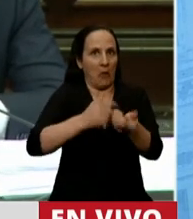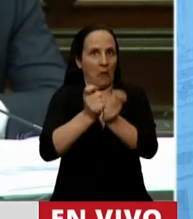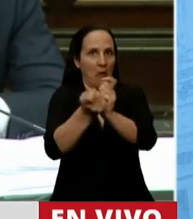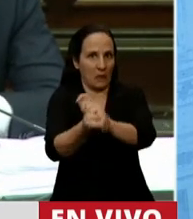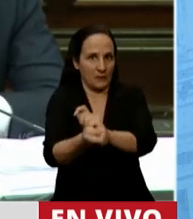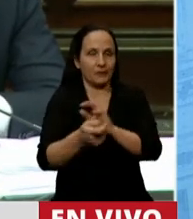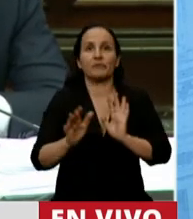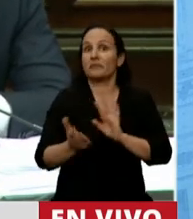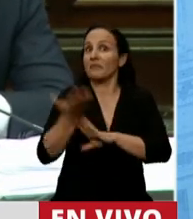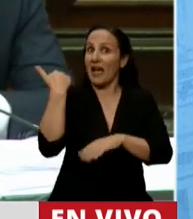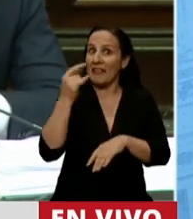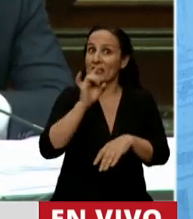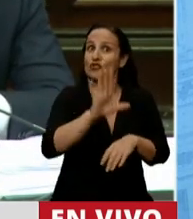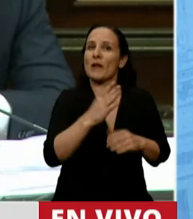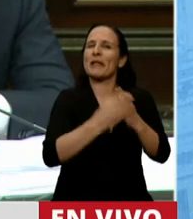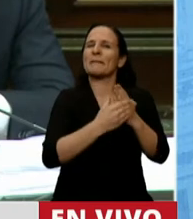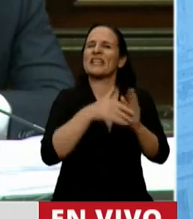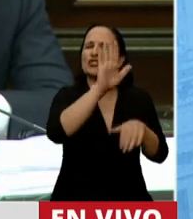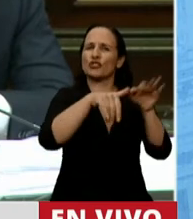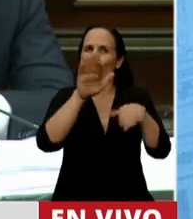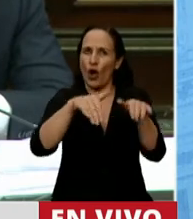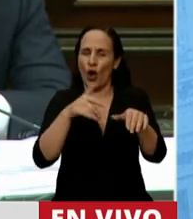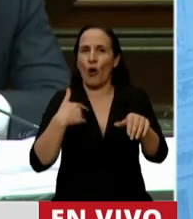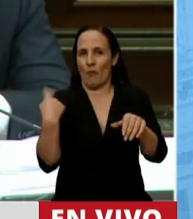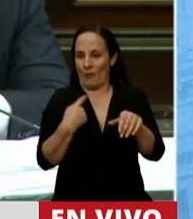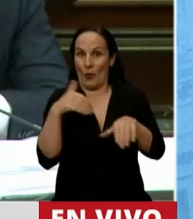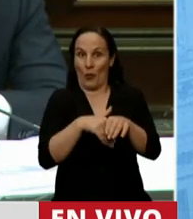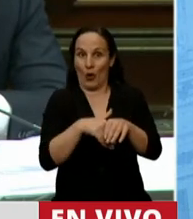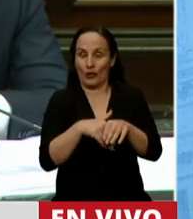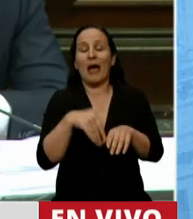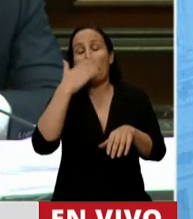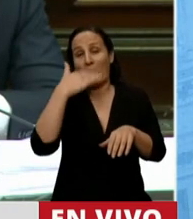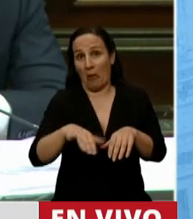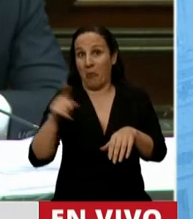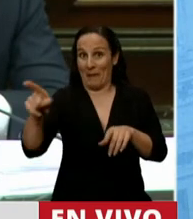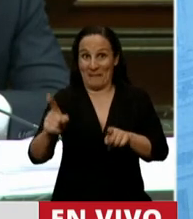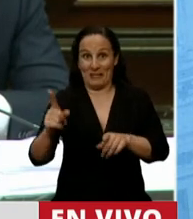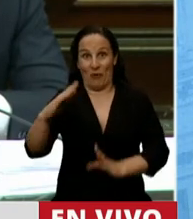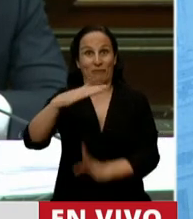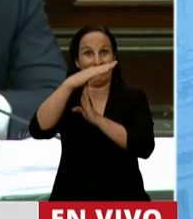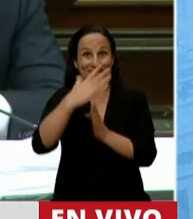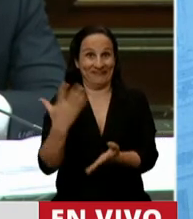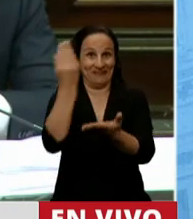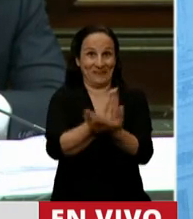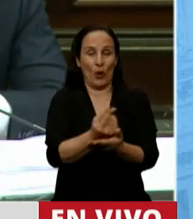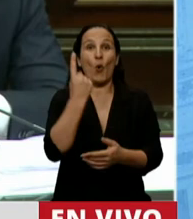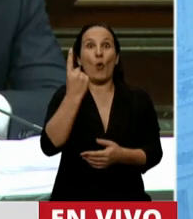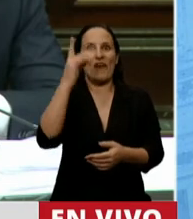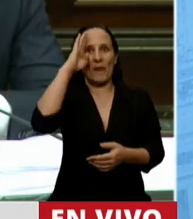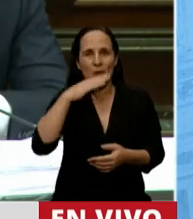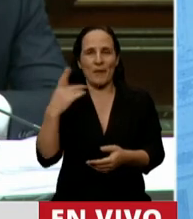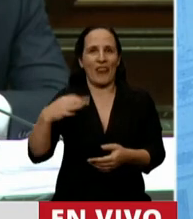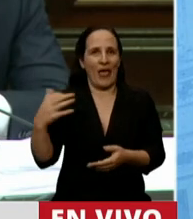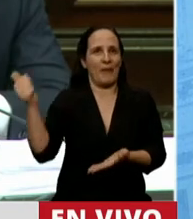se podía citar solo a los ministros a rendir cuentas y lo votábamos. Después apareció la figura que usted ejerce, que tiene que venir una vez por mes,